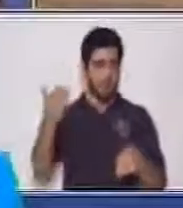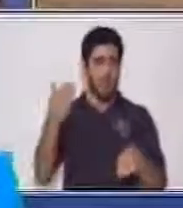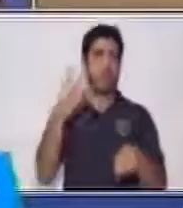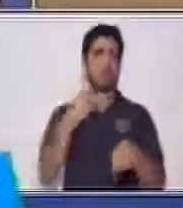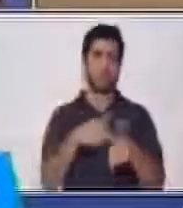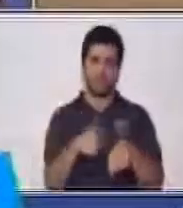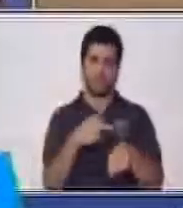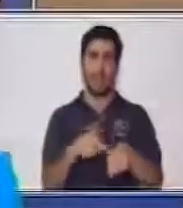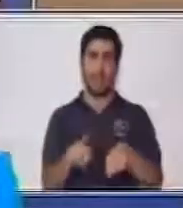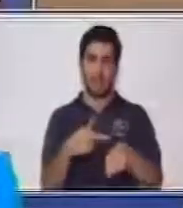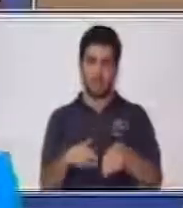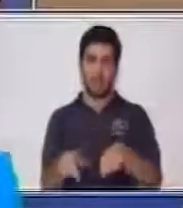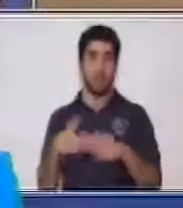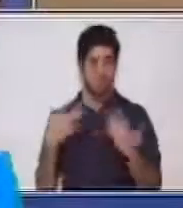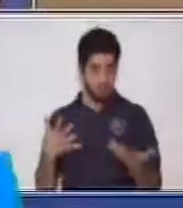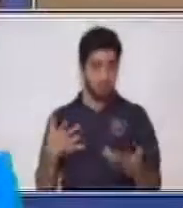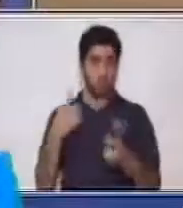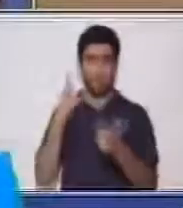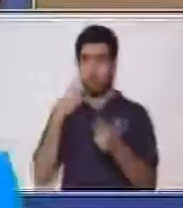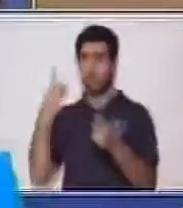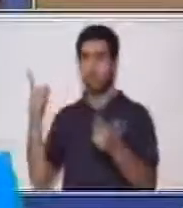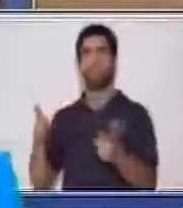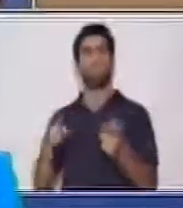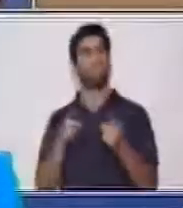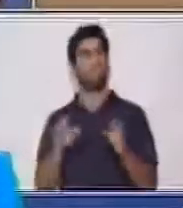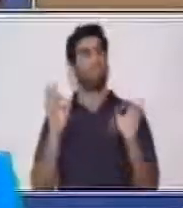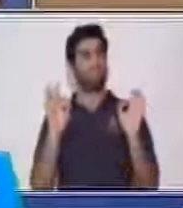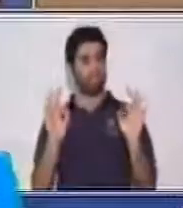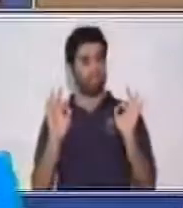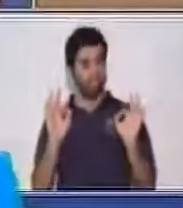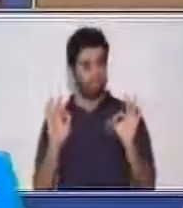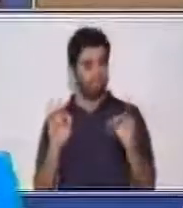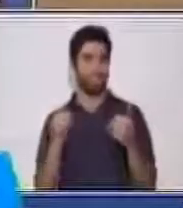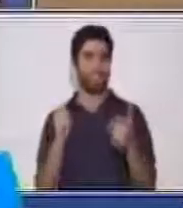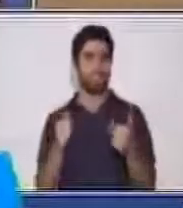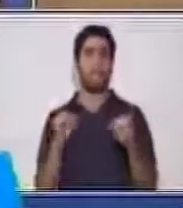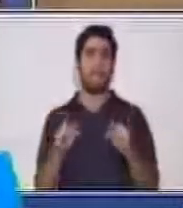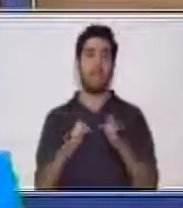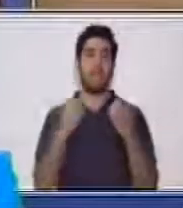buenas tardes, ¿ya vieron? Excelente. Entonces, es muy